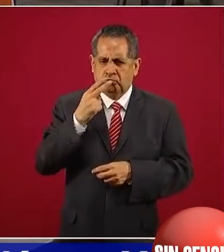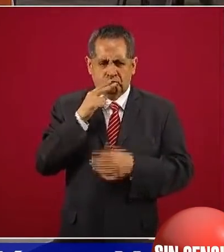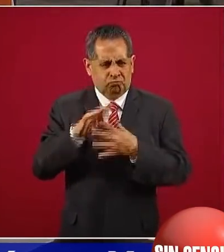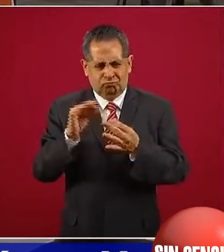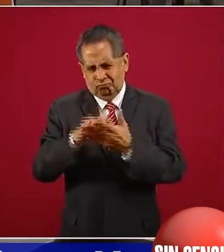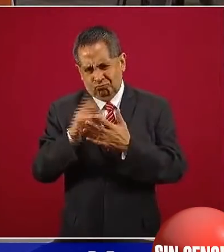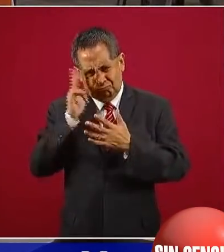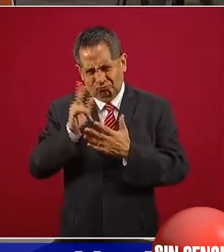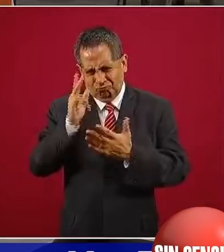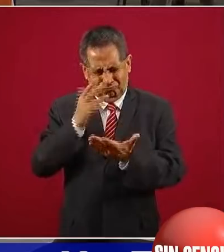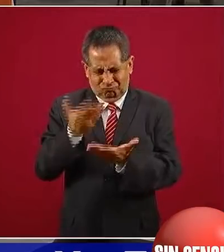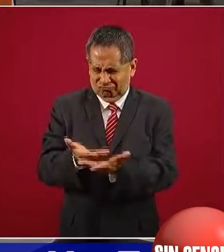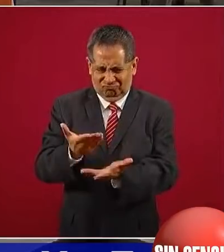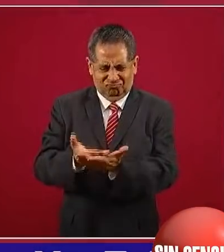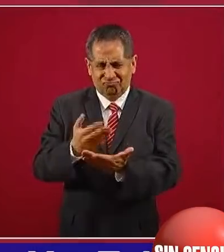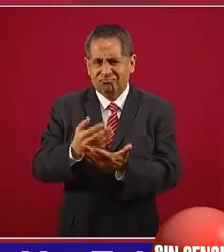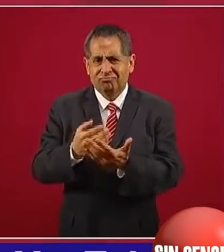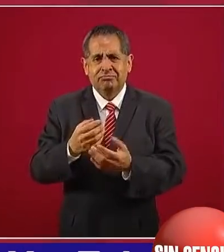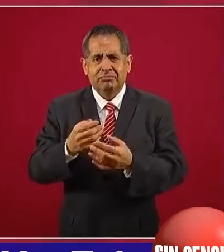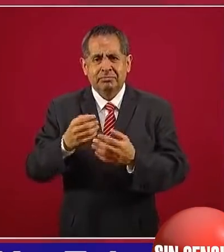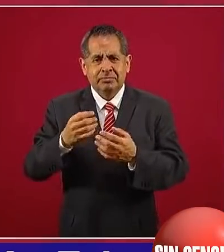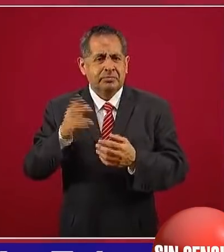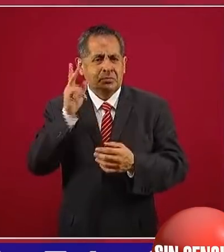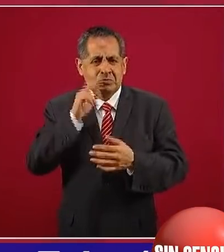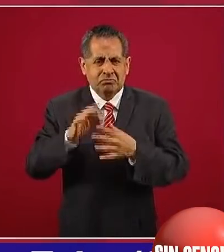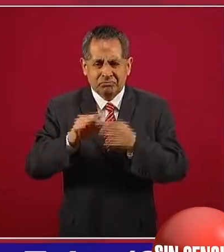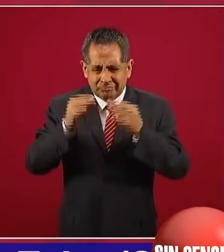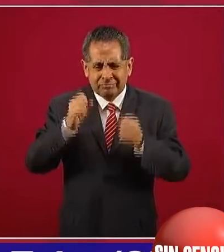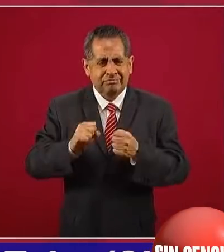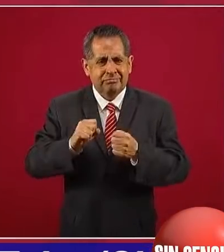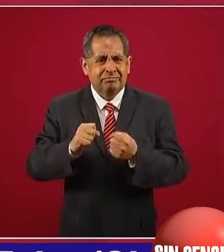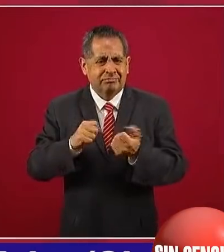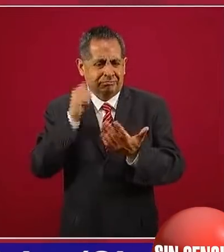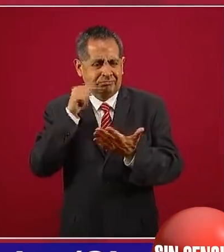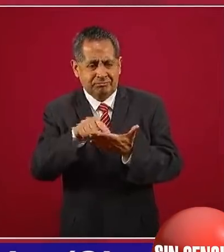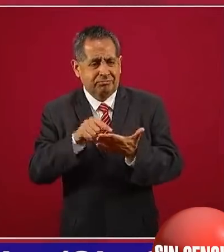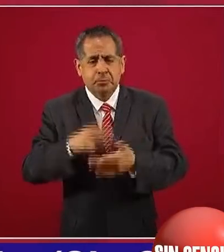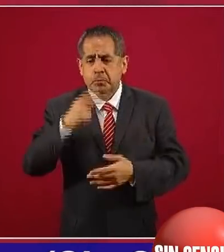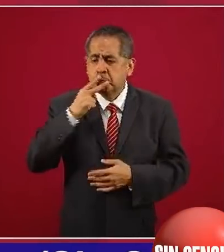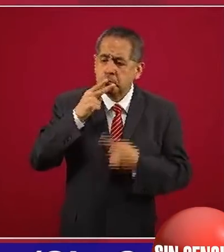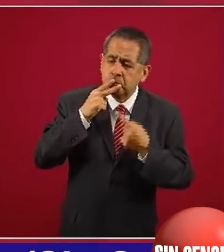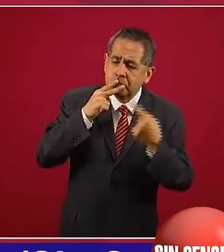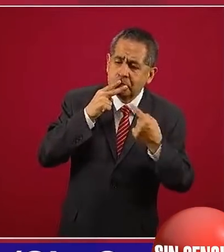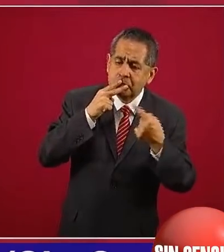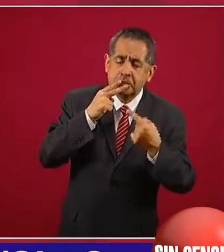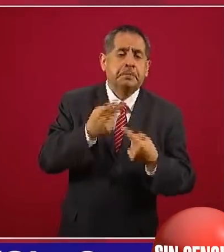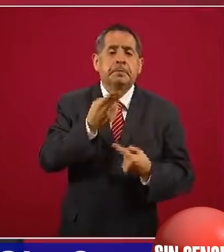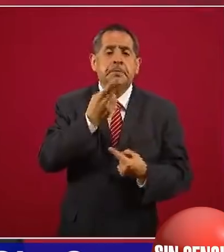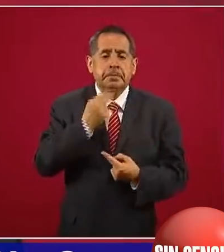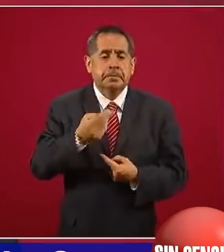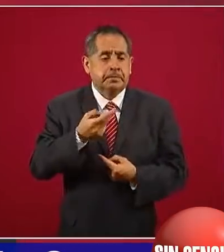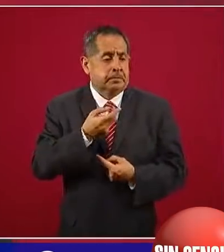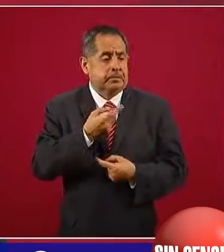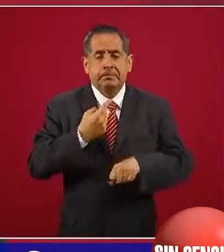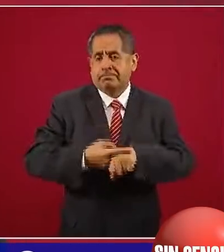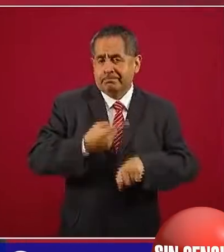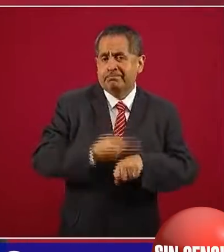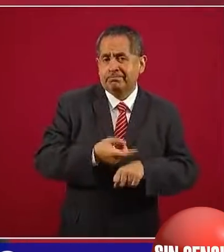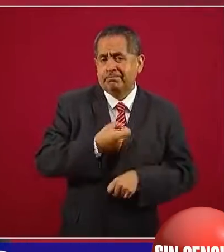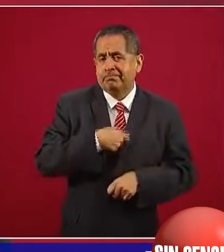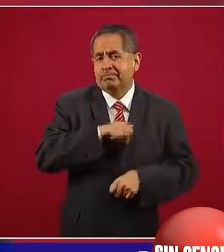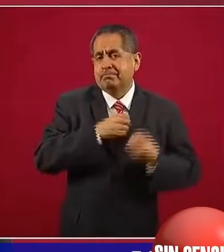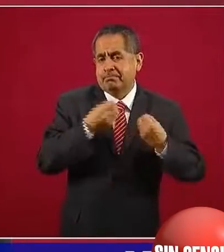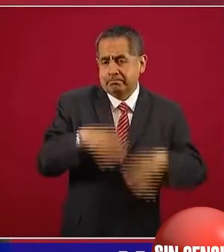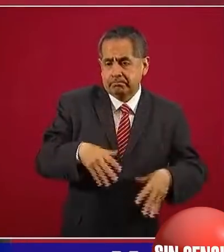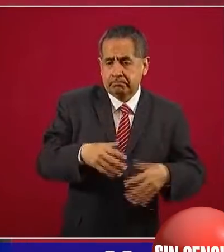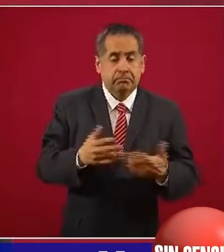y consistente evidencia científica como un producto nocivo para la salud. Hoy pocos